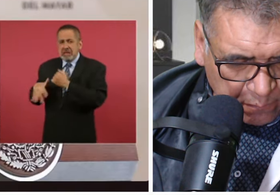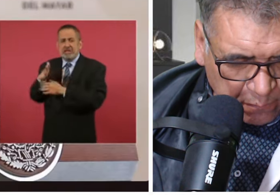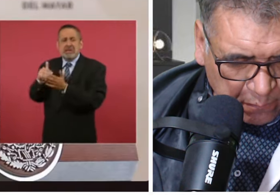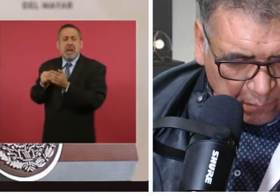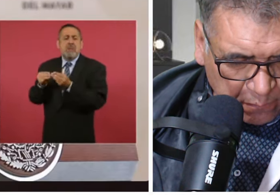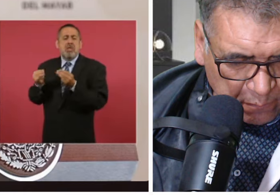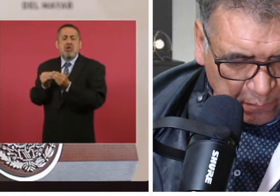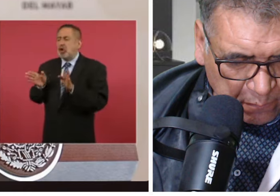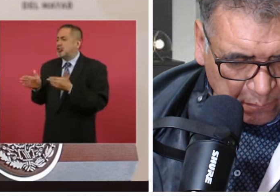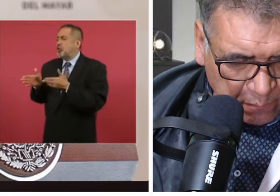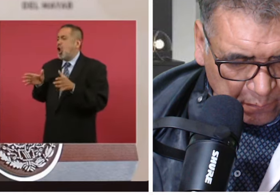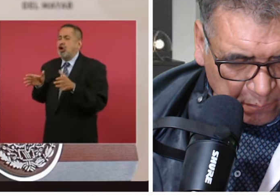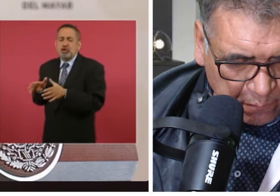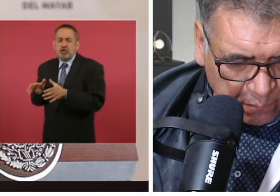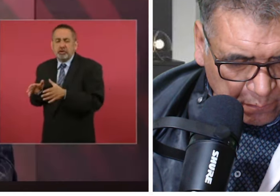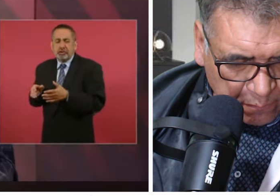15,000 metros cuadrados.